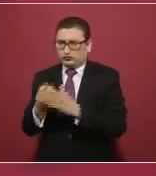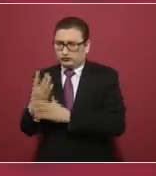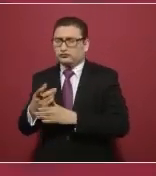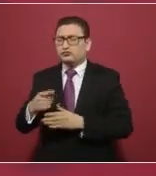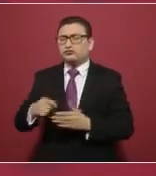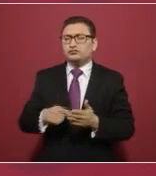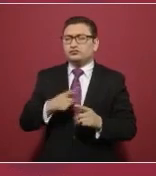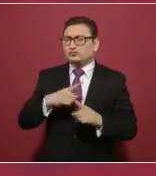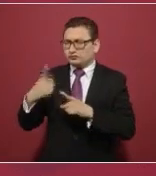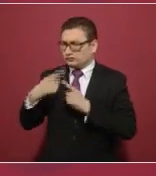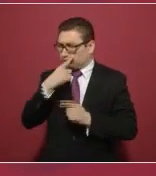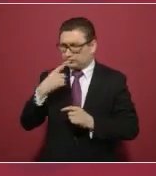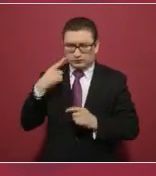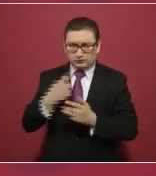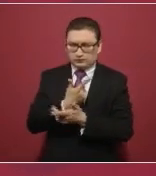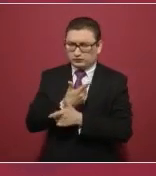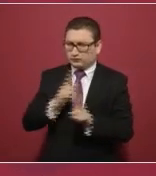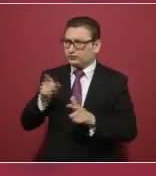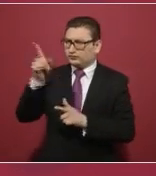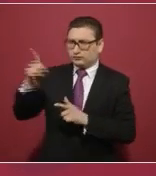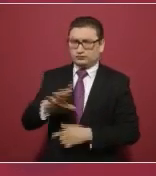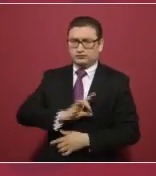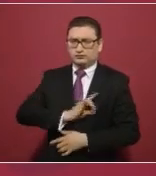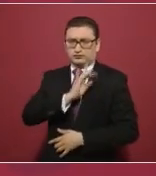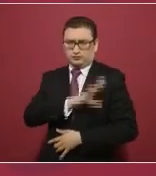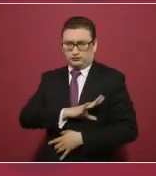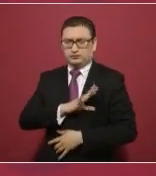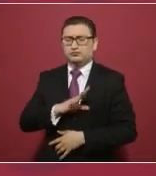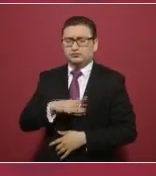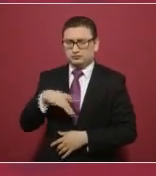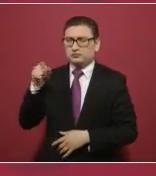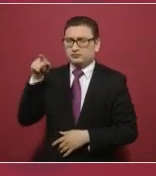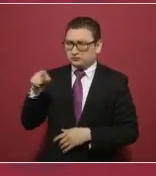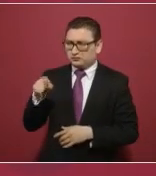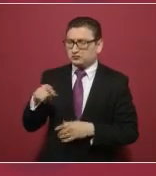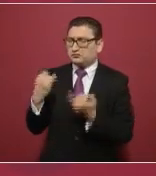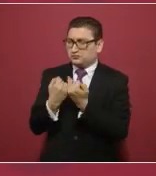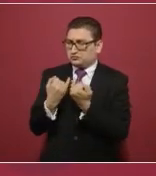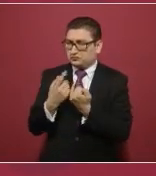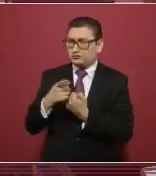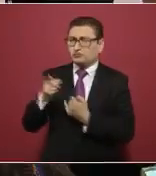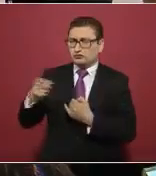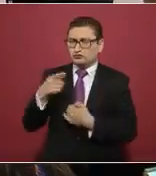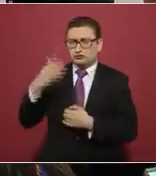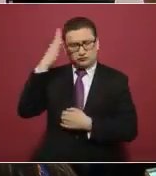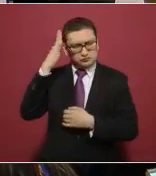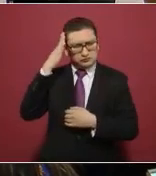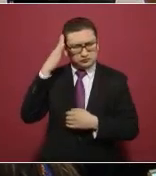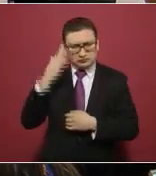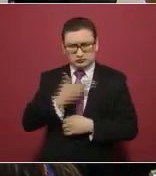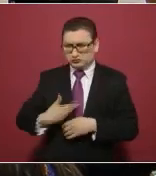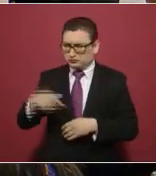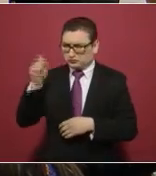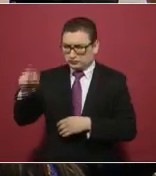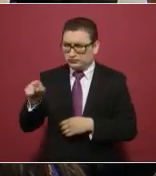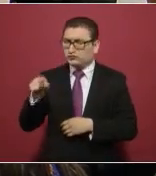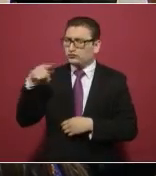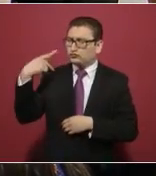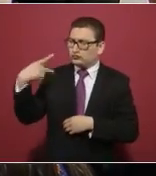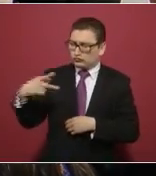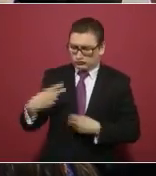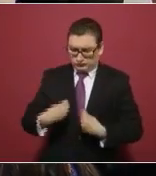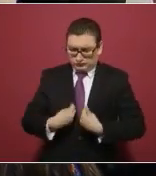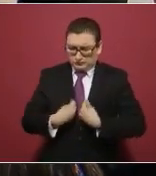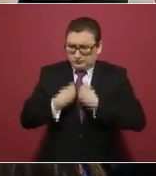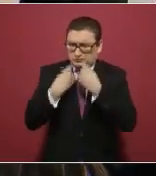Chile, así como de los 2 periodos presidenciales que usted encabezó. Sus vivencias